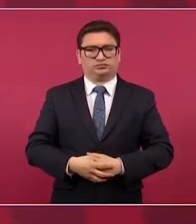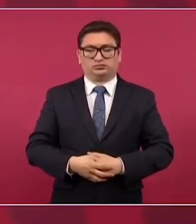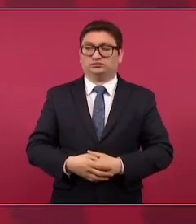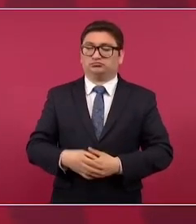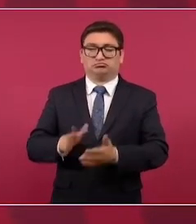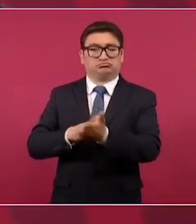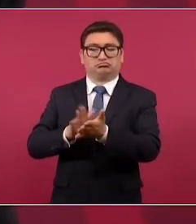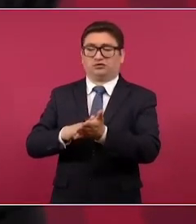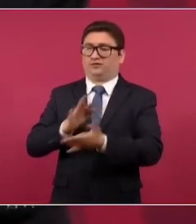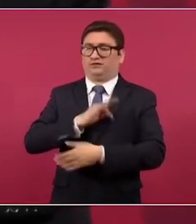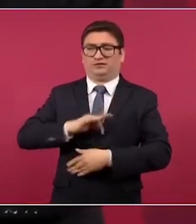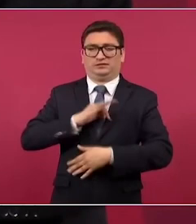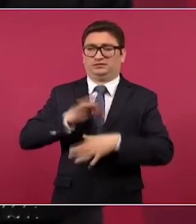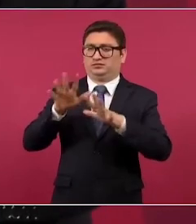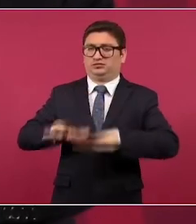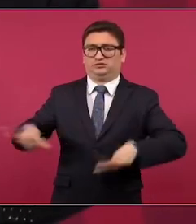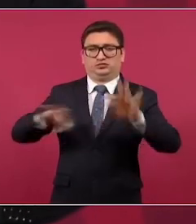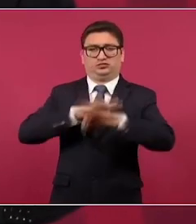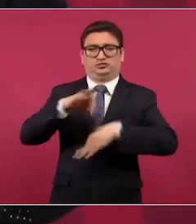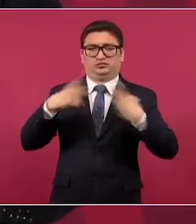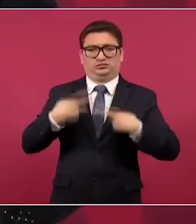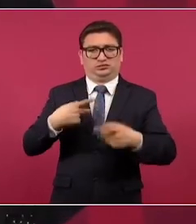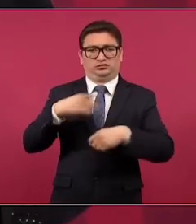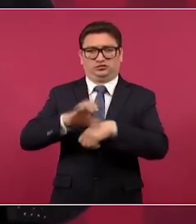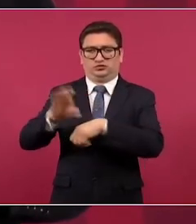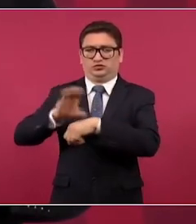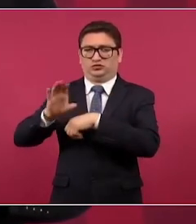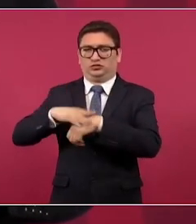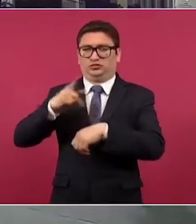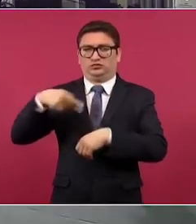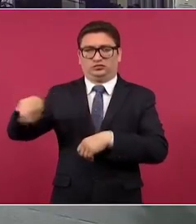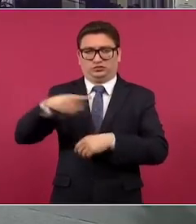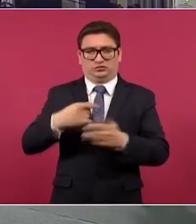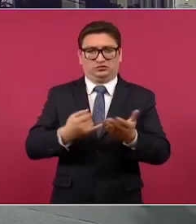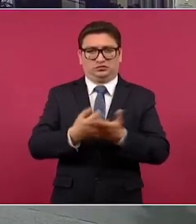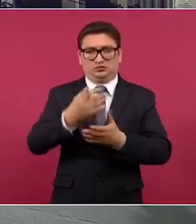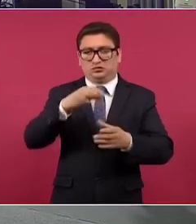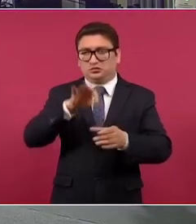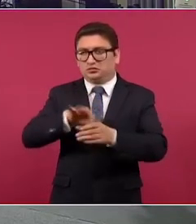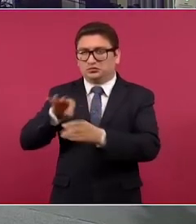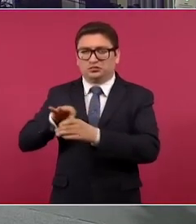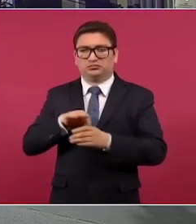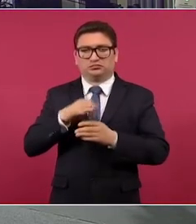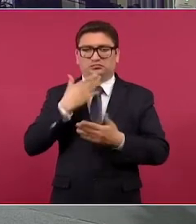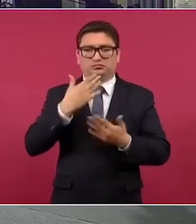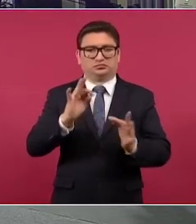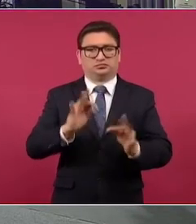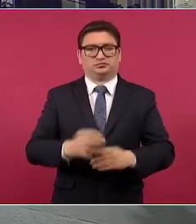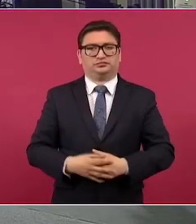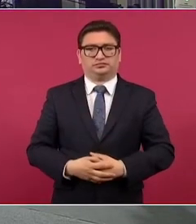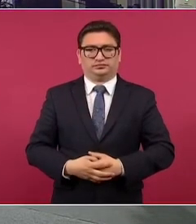Felicito al pueblo de Colombia por la elección de su presidente.